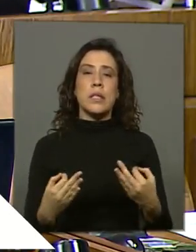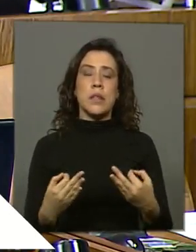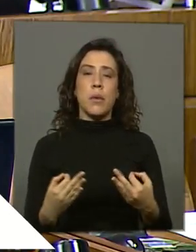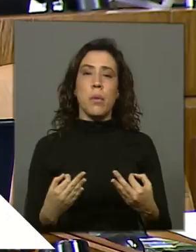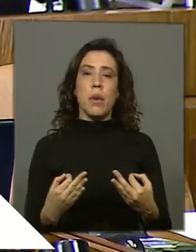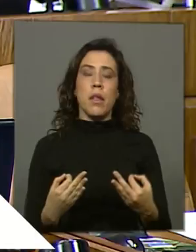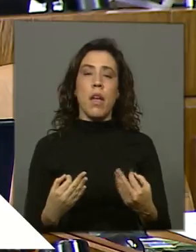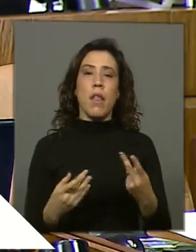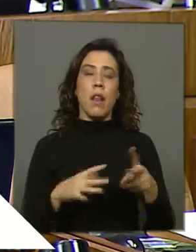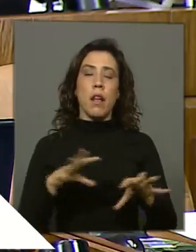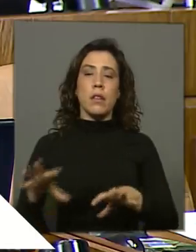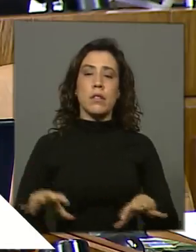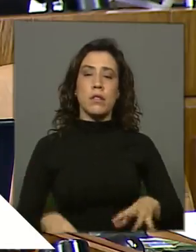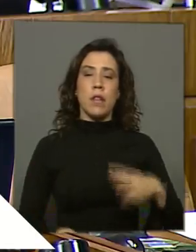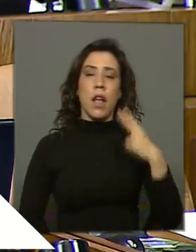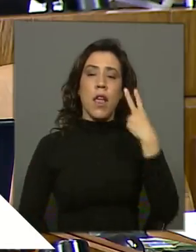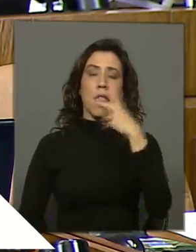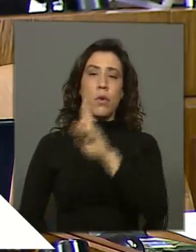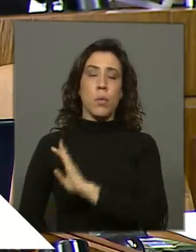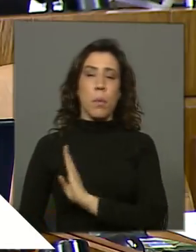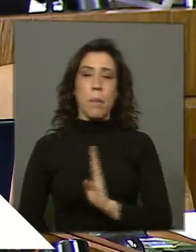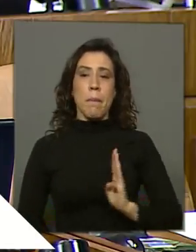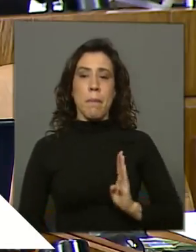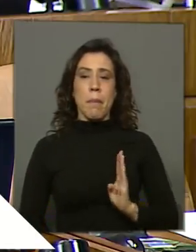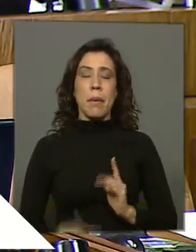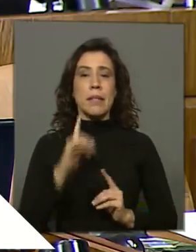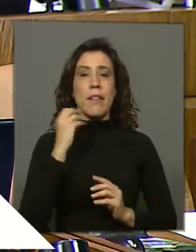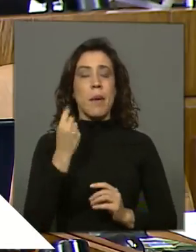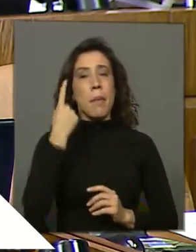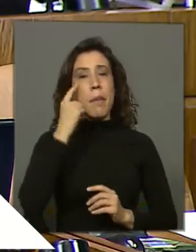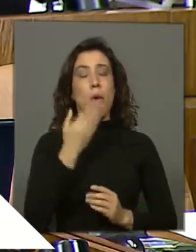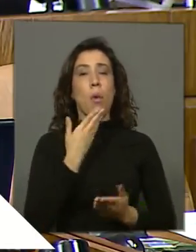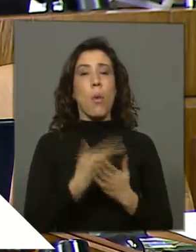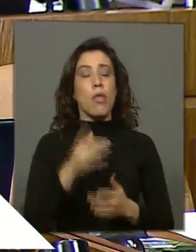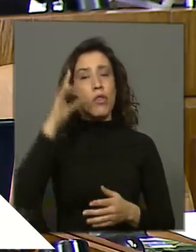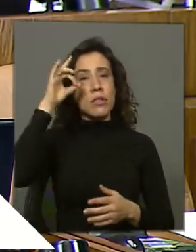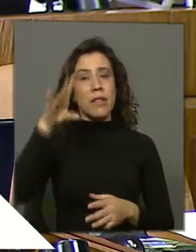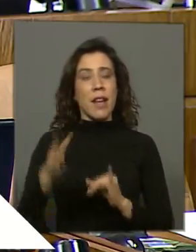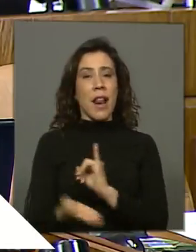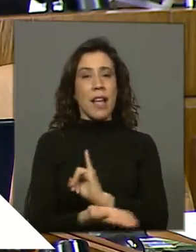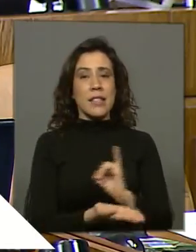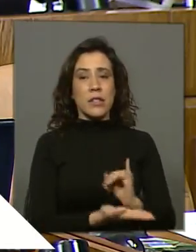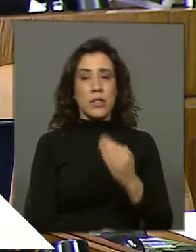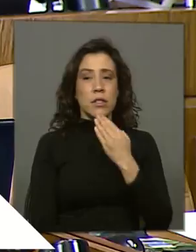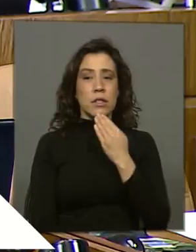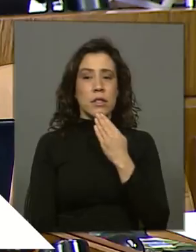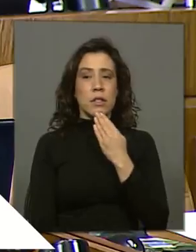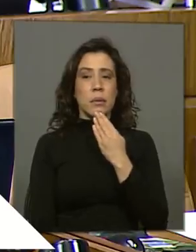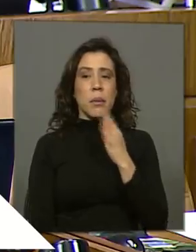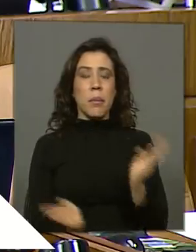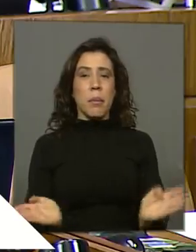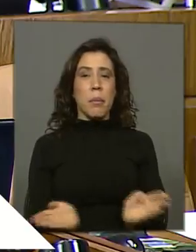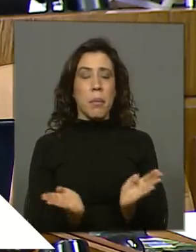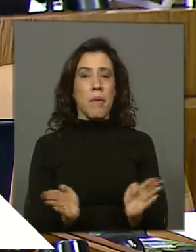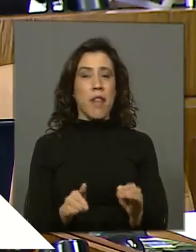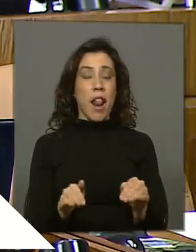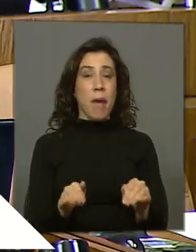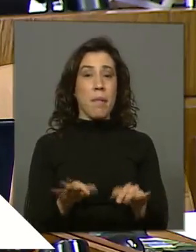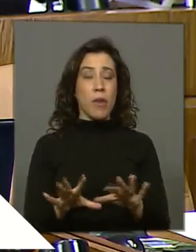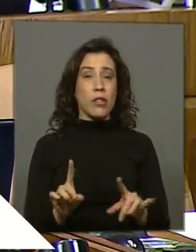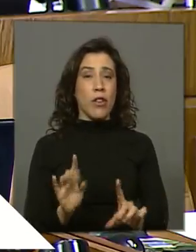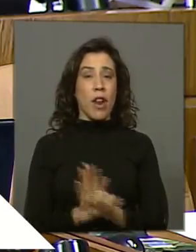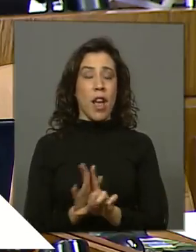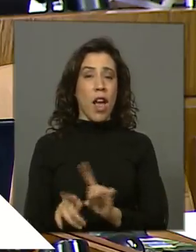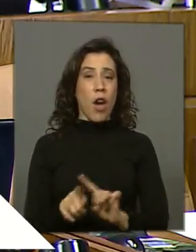integridad patrimonial de sus miembros cosa que está bien pero cuando sabía que esta entidad también promovía estos mismos ilícitos